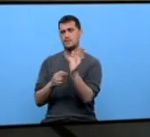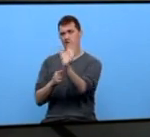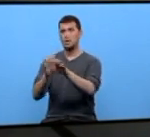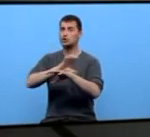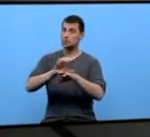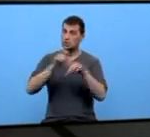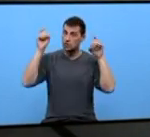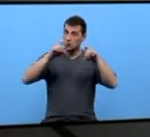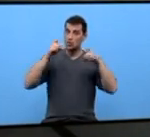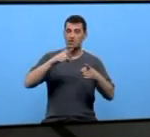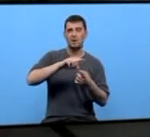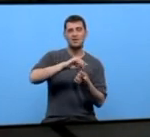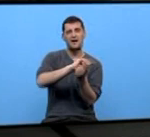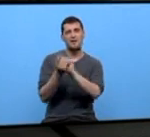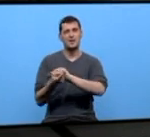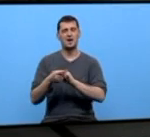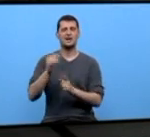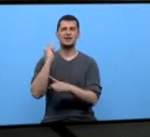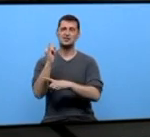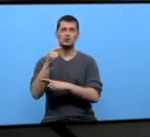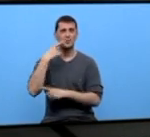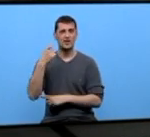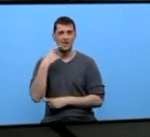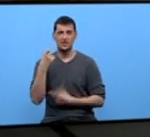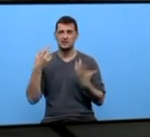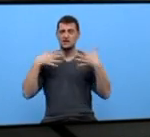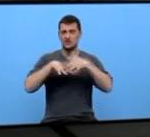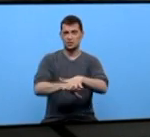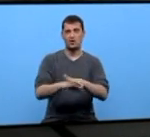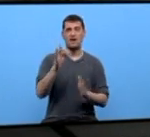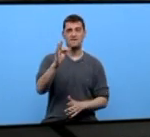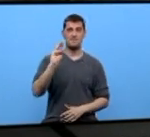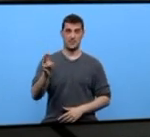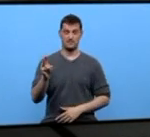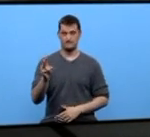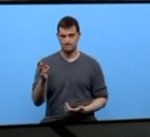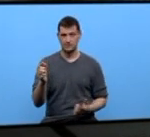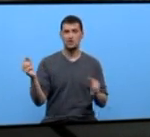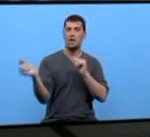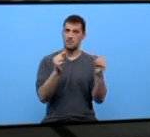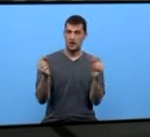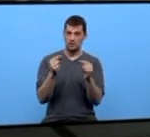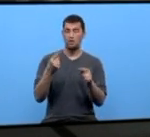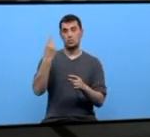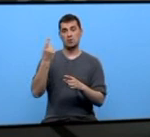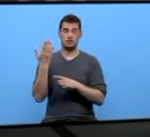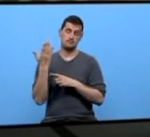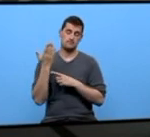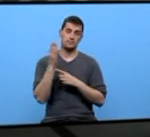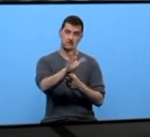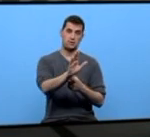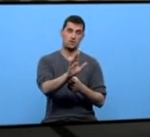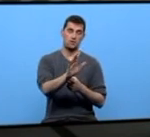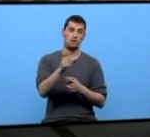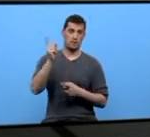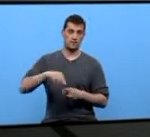de reconverter o IES das Mercedes nun centro integrado de formación profesional. No debate ao que asistiu unha representación da comunidade